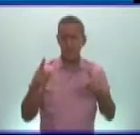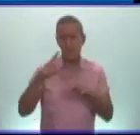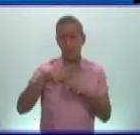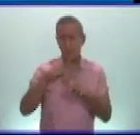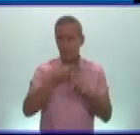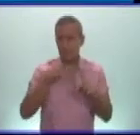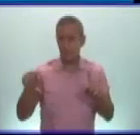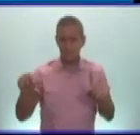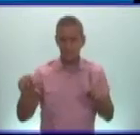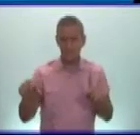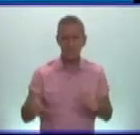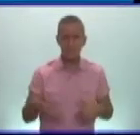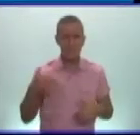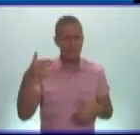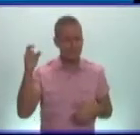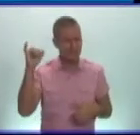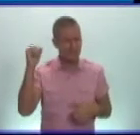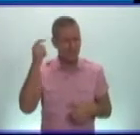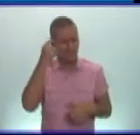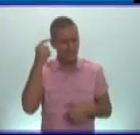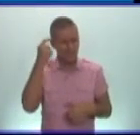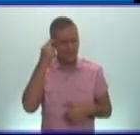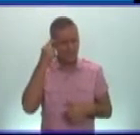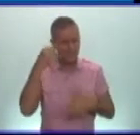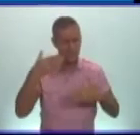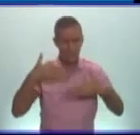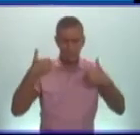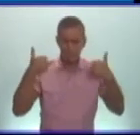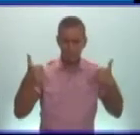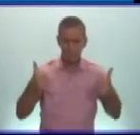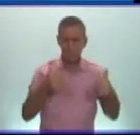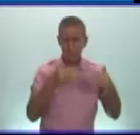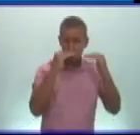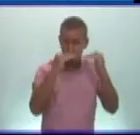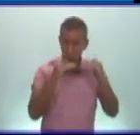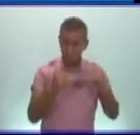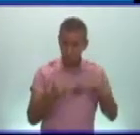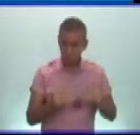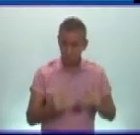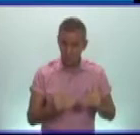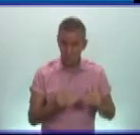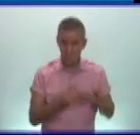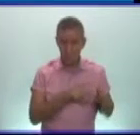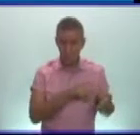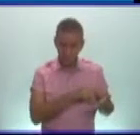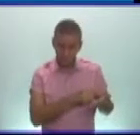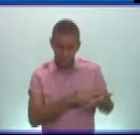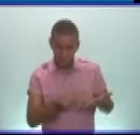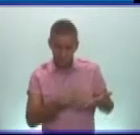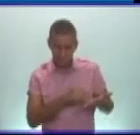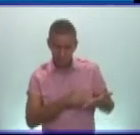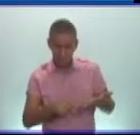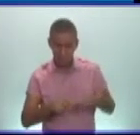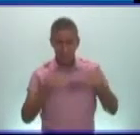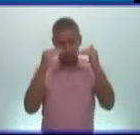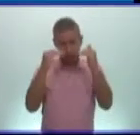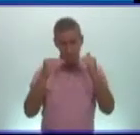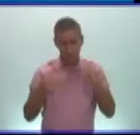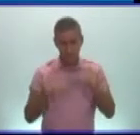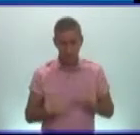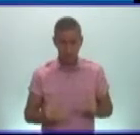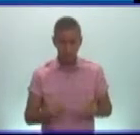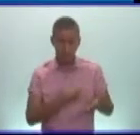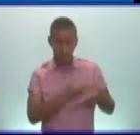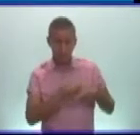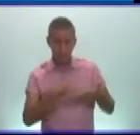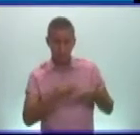suficiencia y calidad de las ideas, estructuración y delimitación de párrafos, estructuración de oraciones,